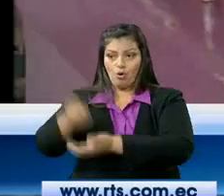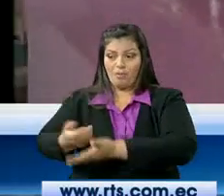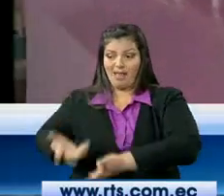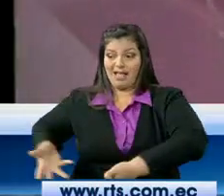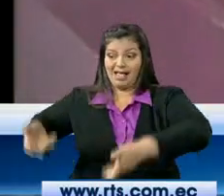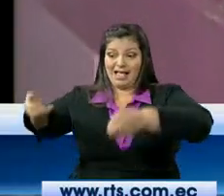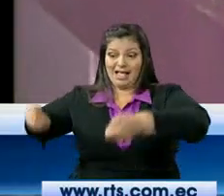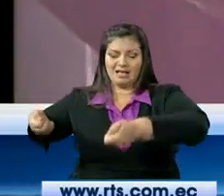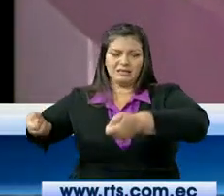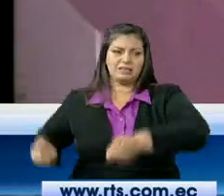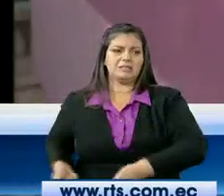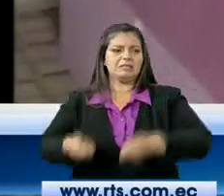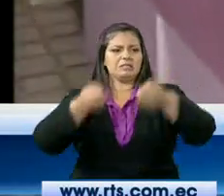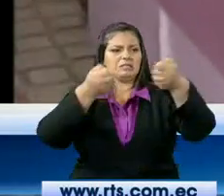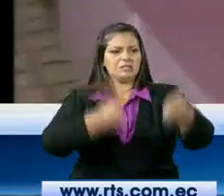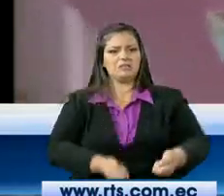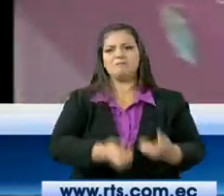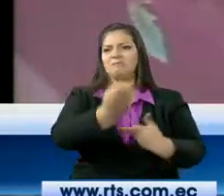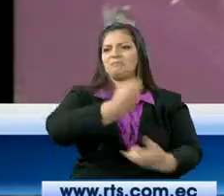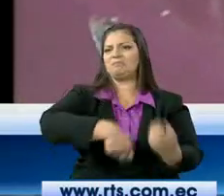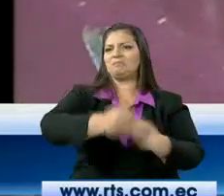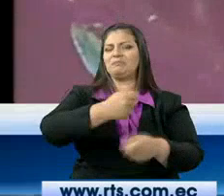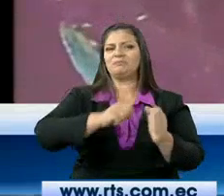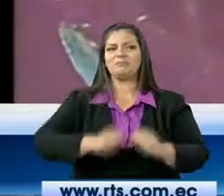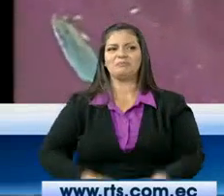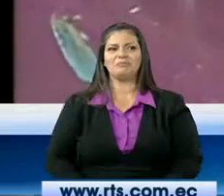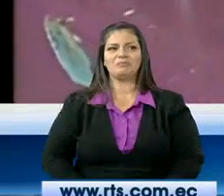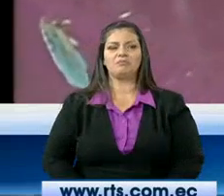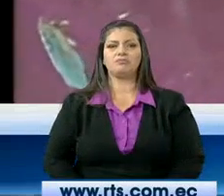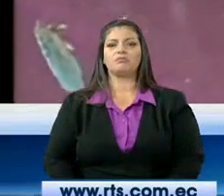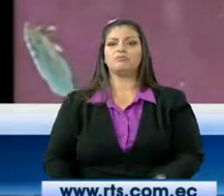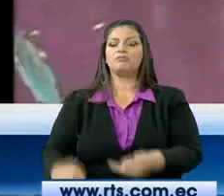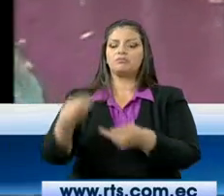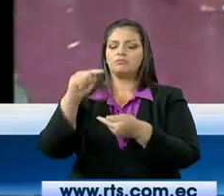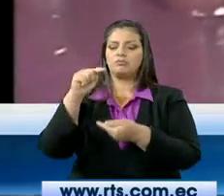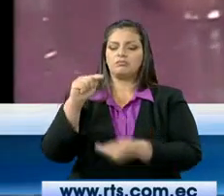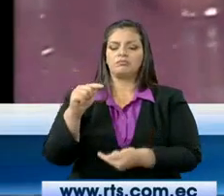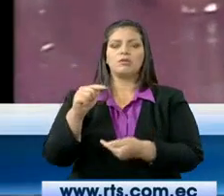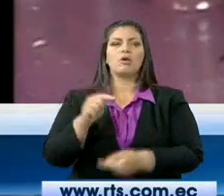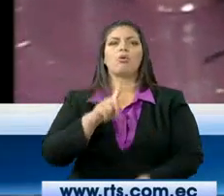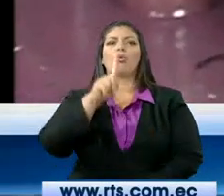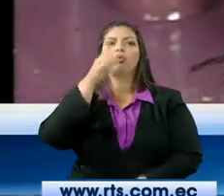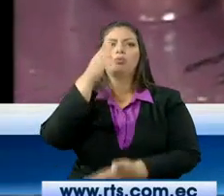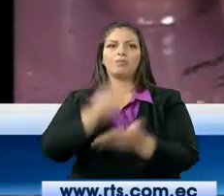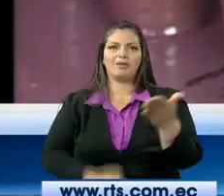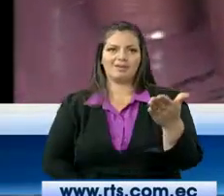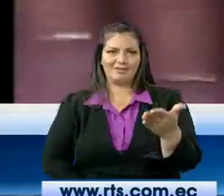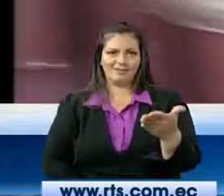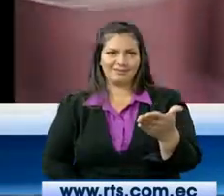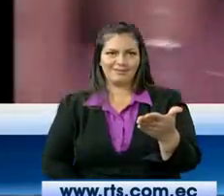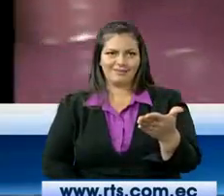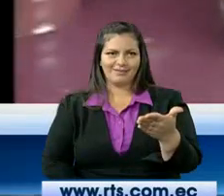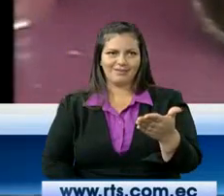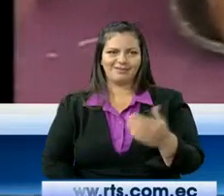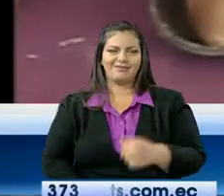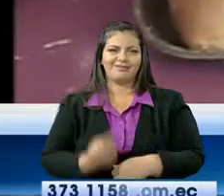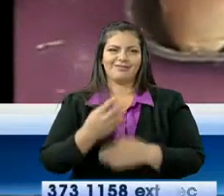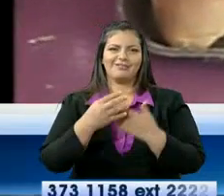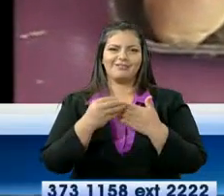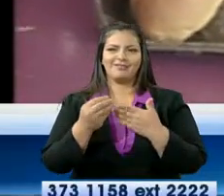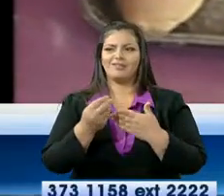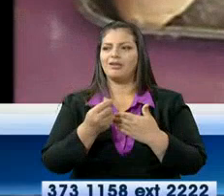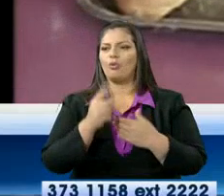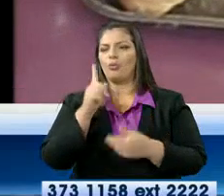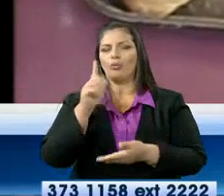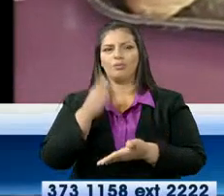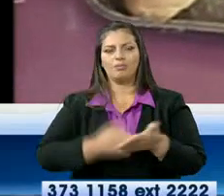vasitos? $1.50. $1.50. ¿Y los litros? $2.50. $2.50. Hay guaguas también. Sí tiene más guaguas, ¿no? Por